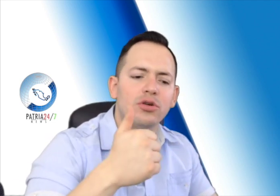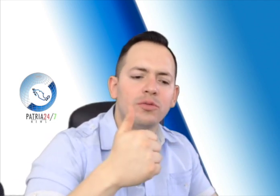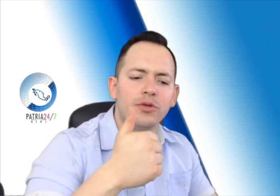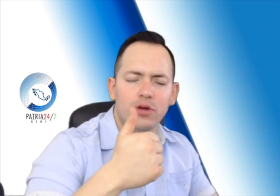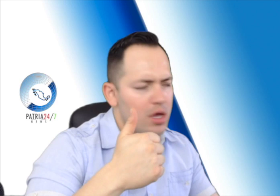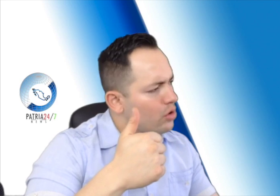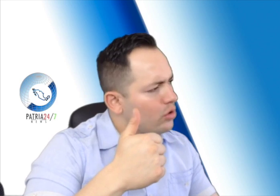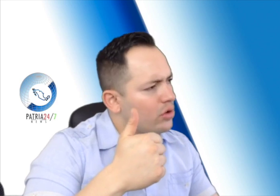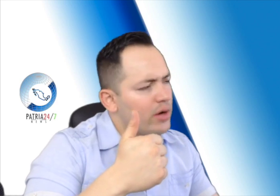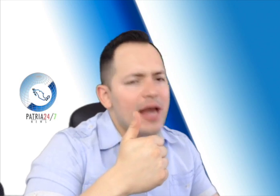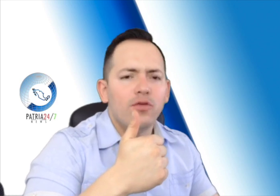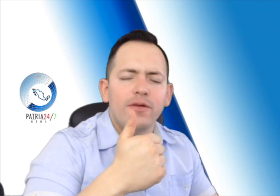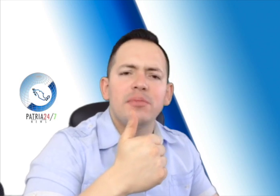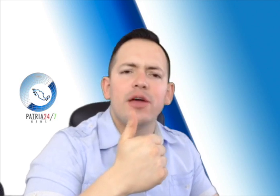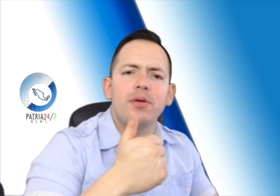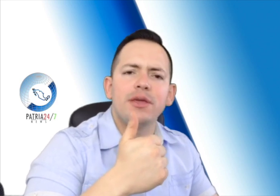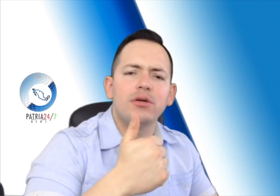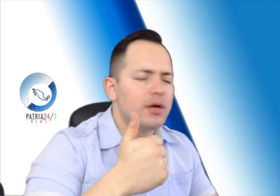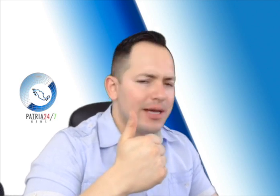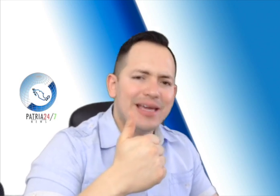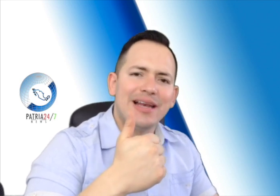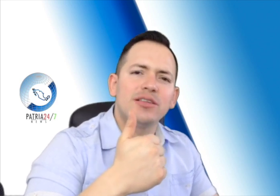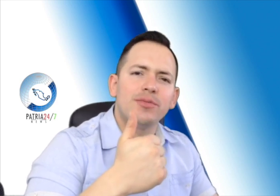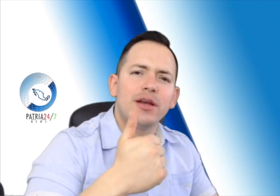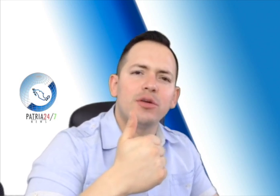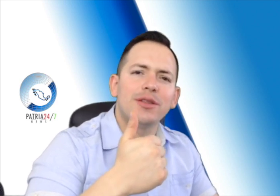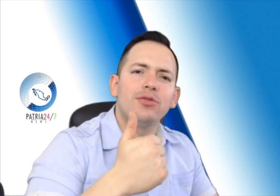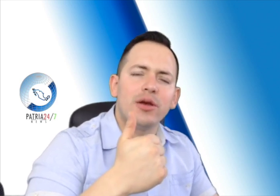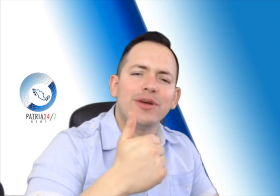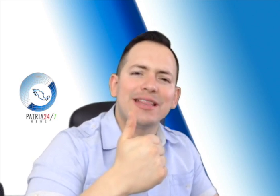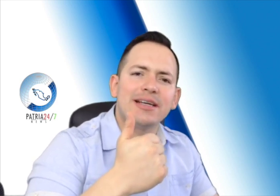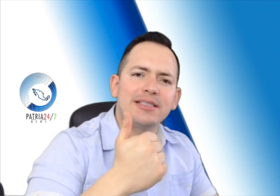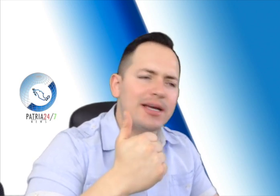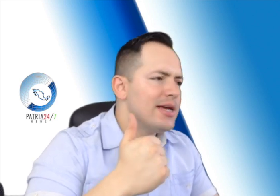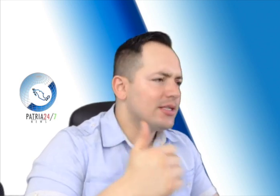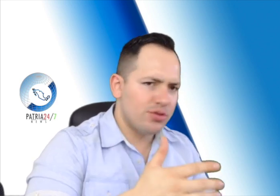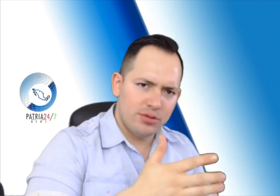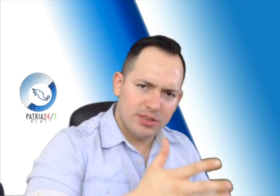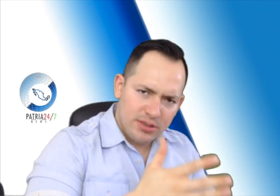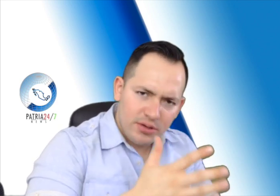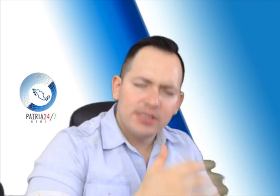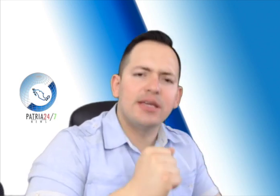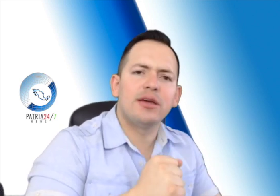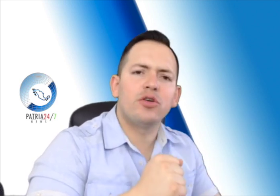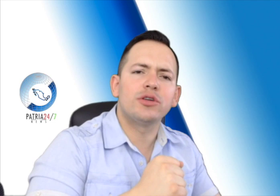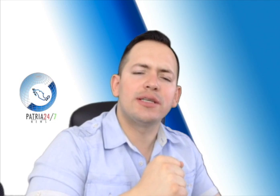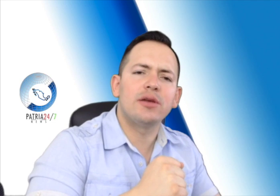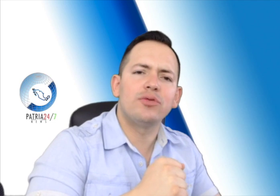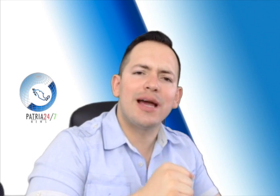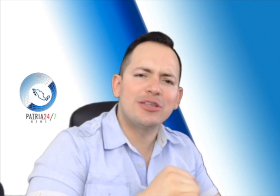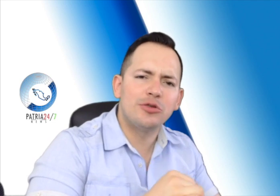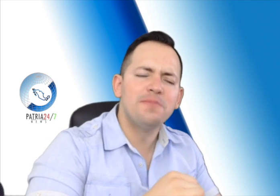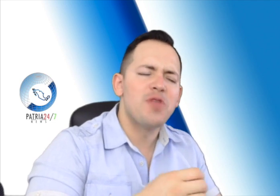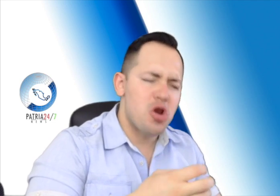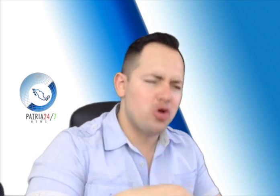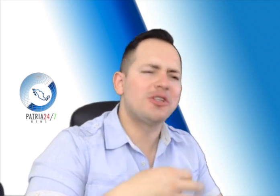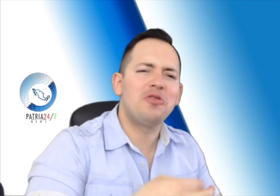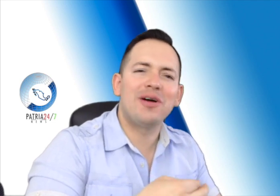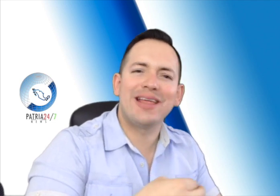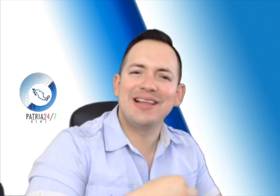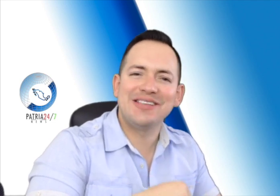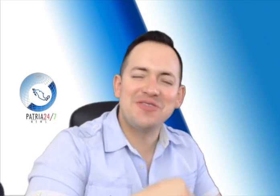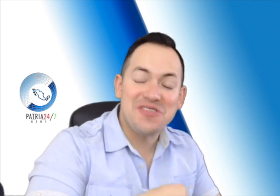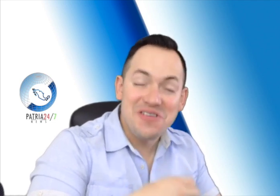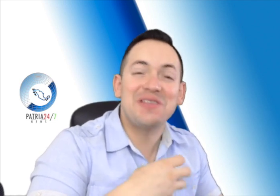juez corrupto o algún familiar o amigo que les hubieran cometido alguna tranza. Si conocen algún caso, no